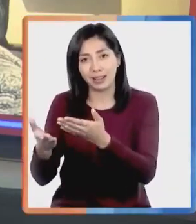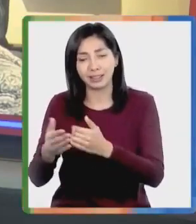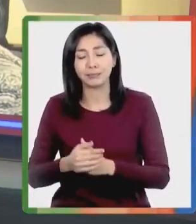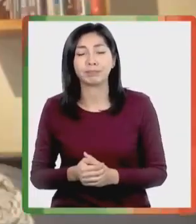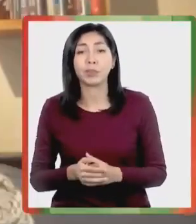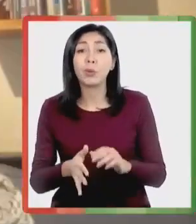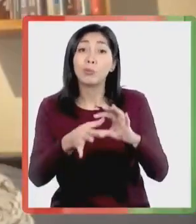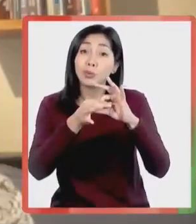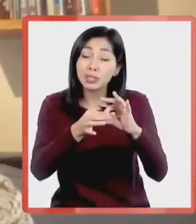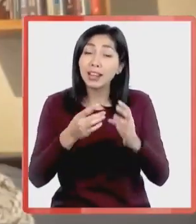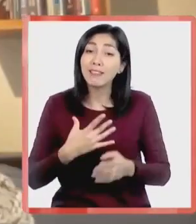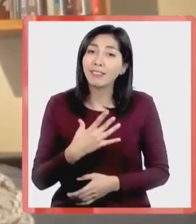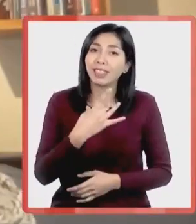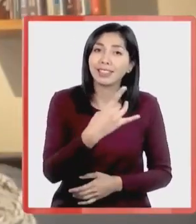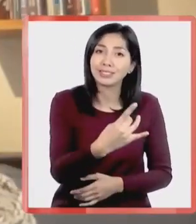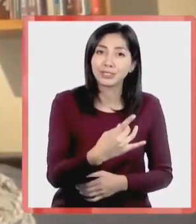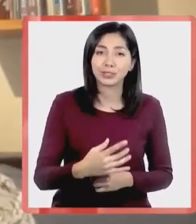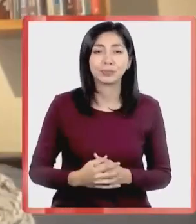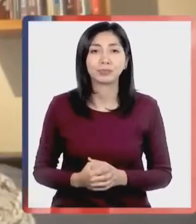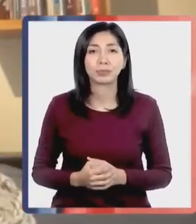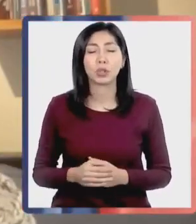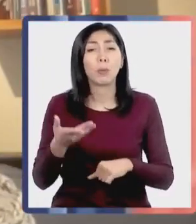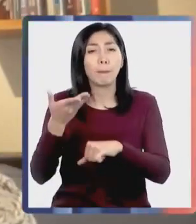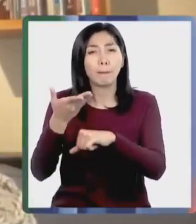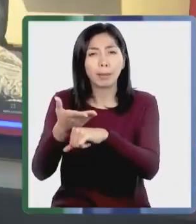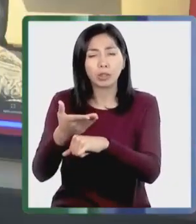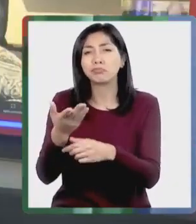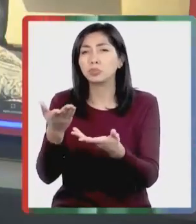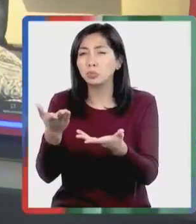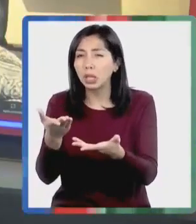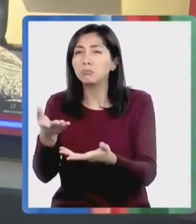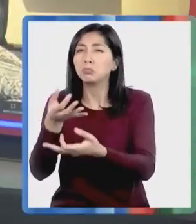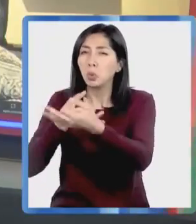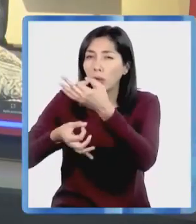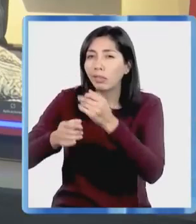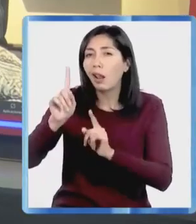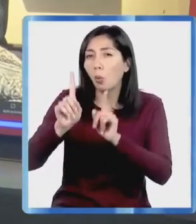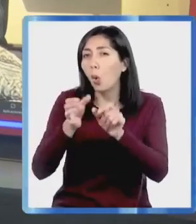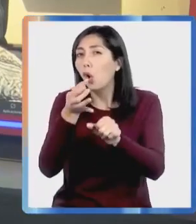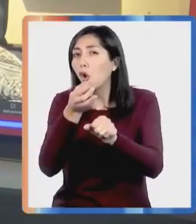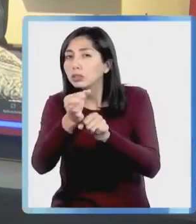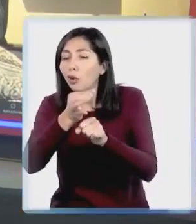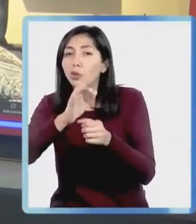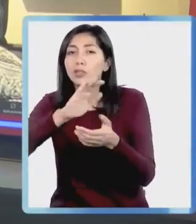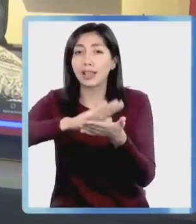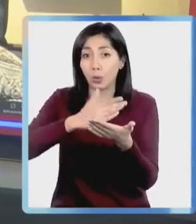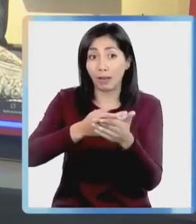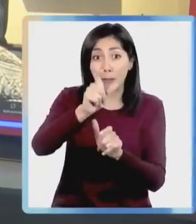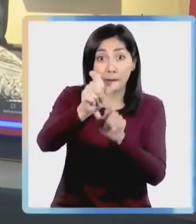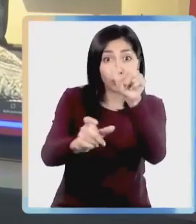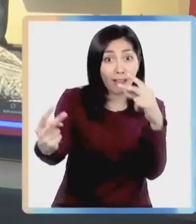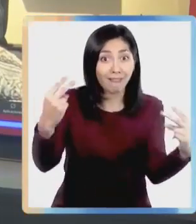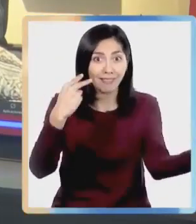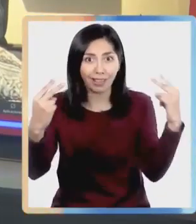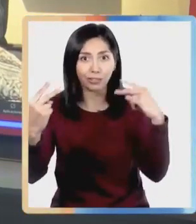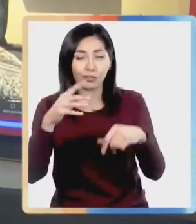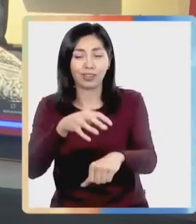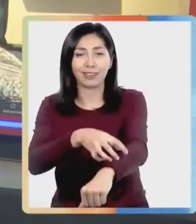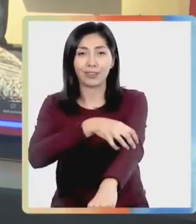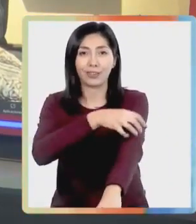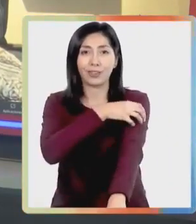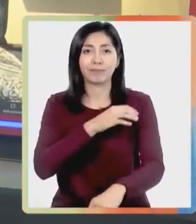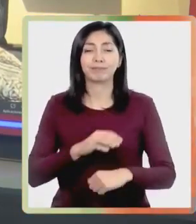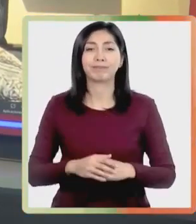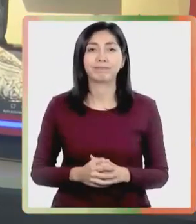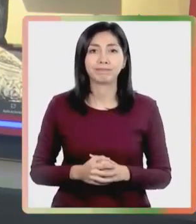doctora. Muchas gracias, gracias por la invitación. Le pido una primera aproximación y algunos consejos saludables para las personas que nos están viendo